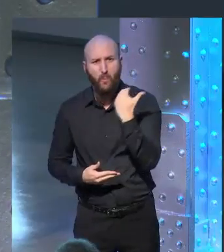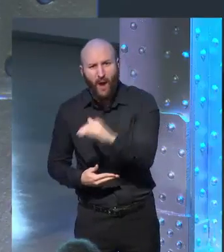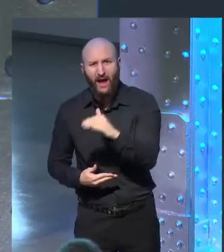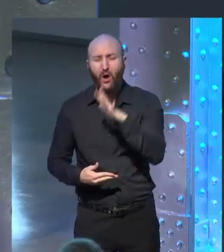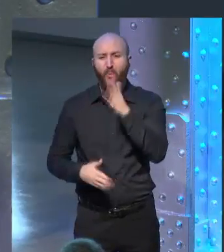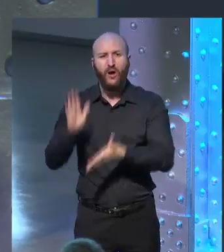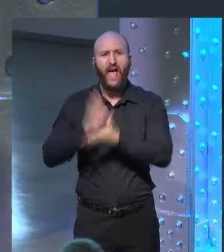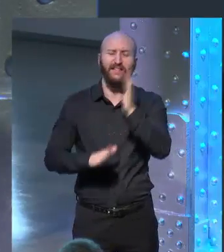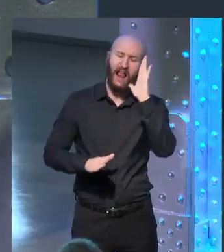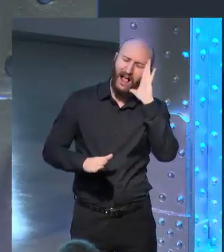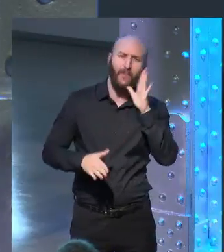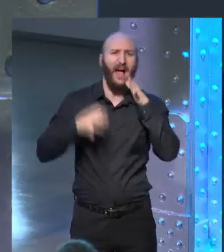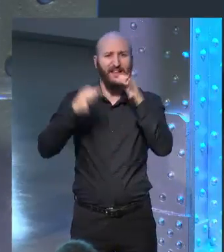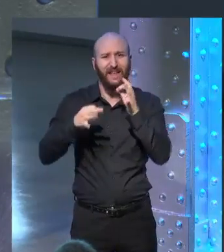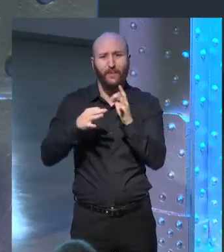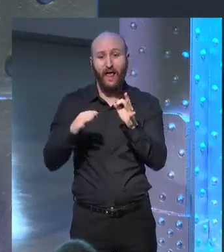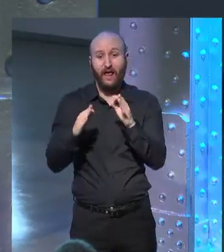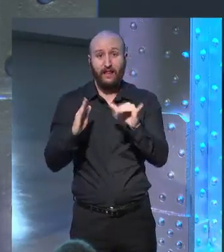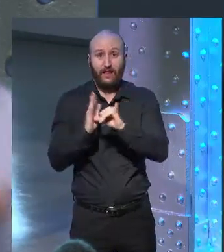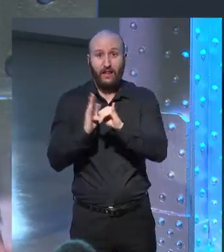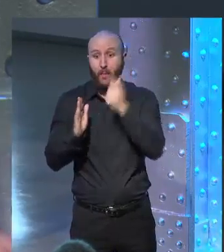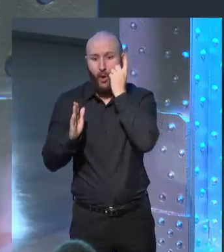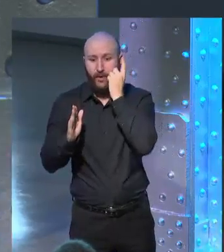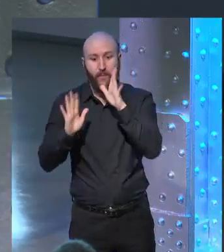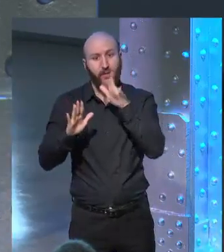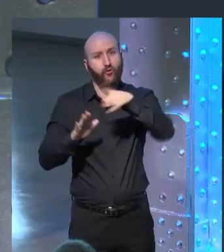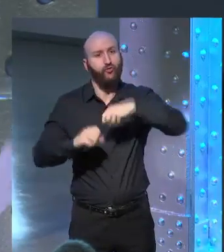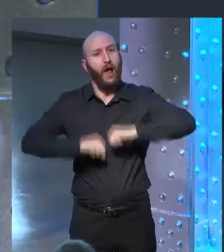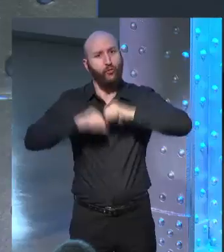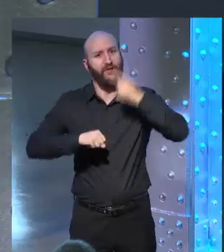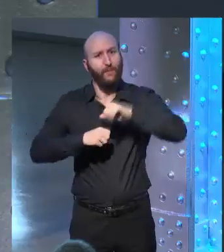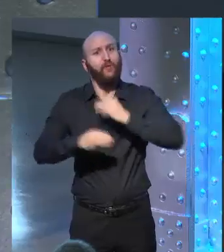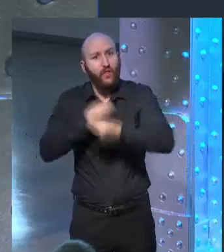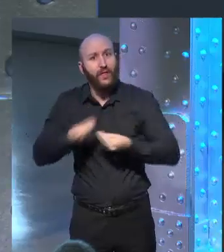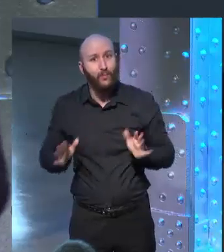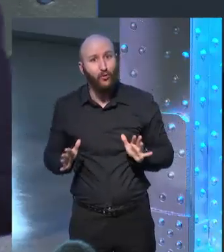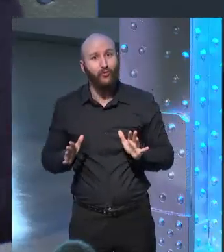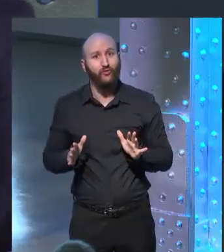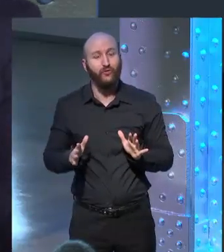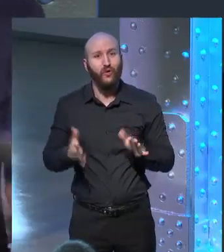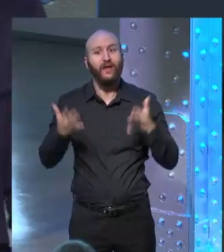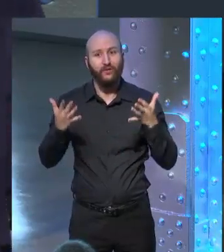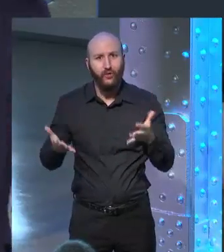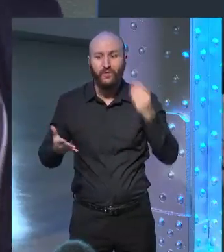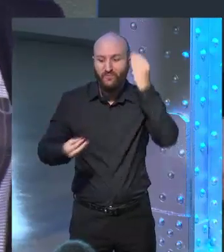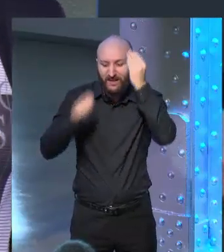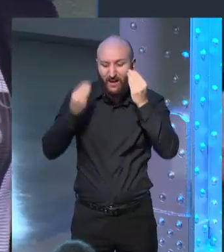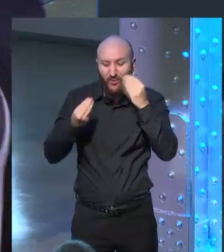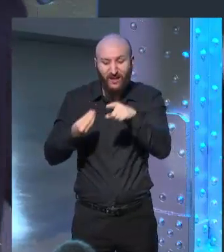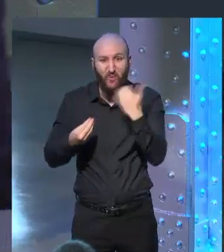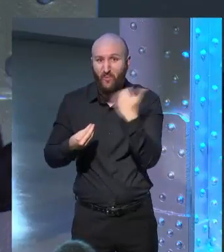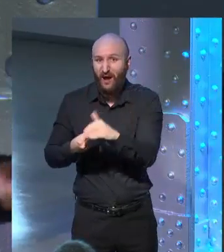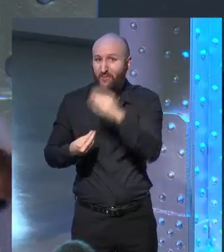tan conectado, incluso levantarse, pero como adultos lo hacemos. Así que entendemos que tan malo no